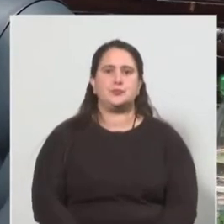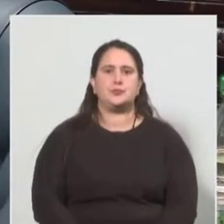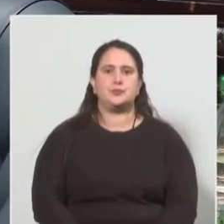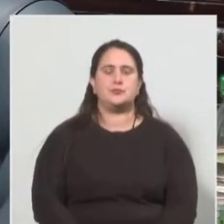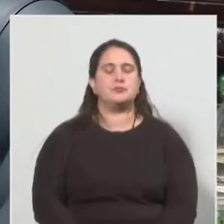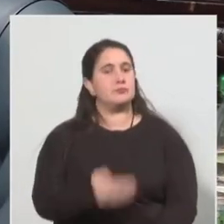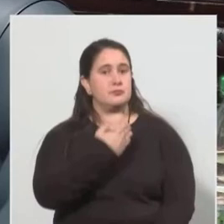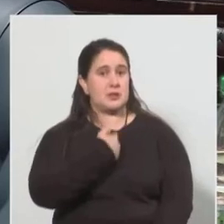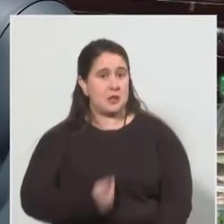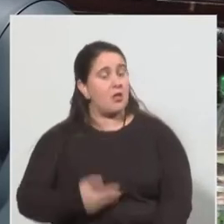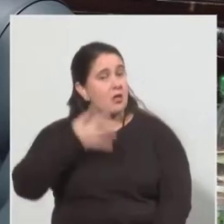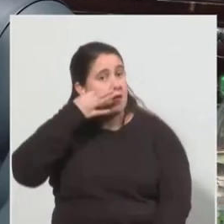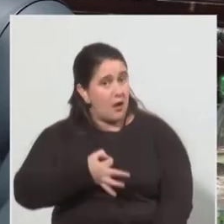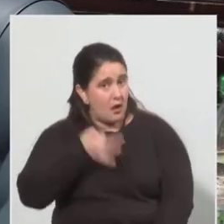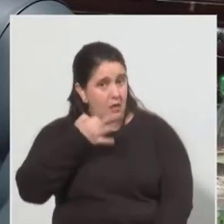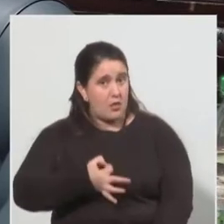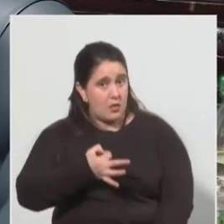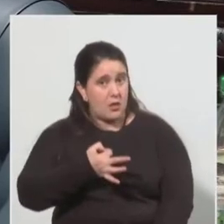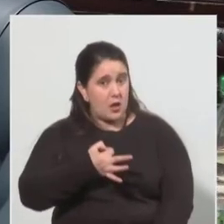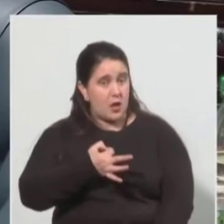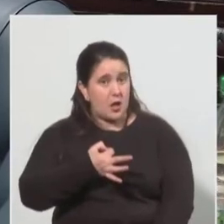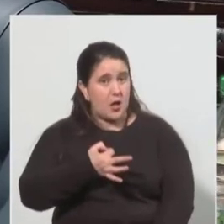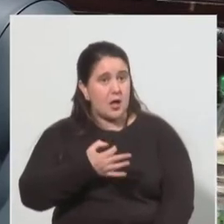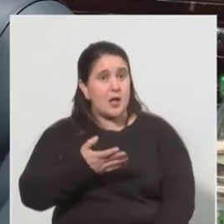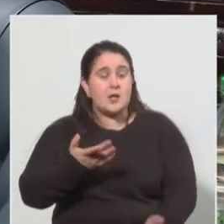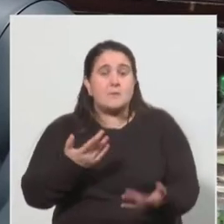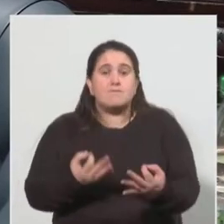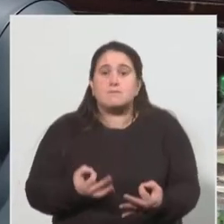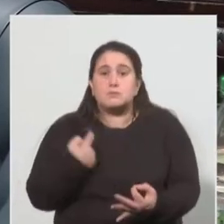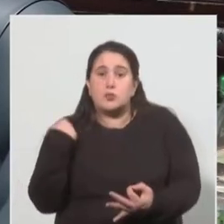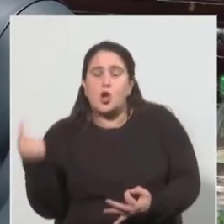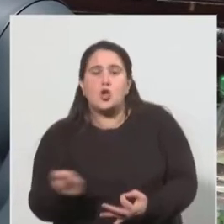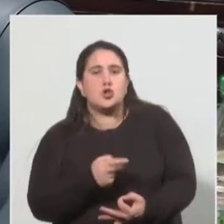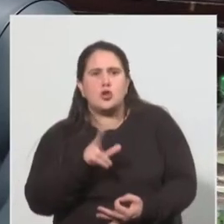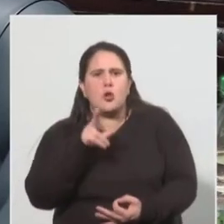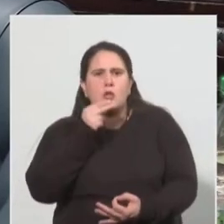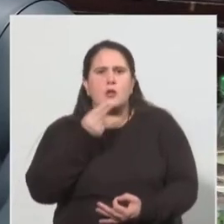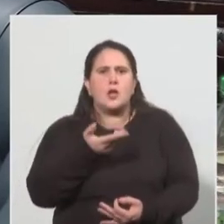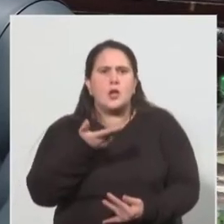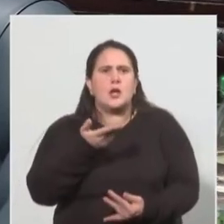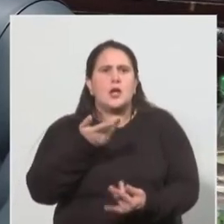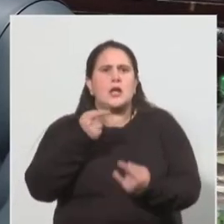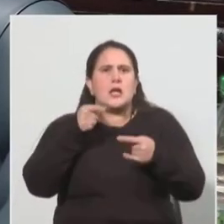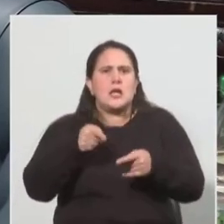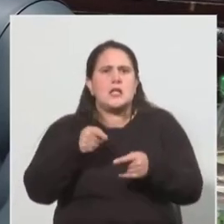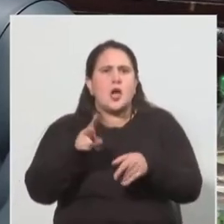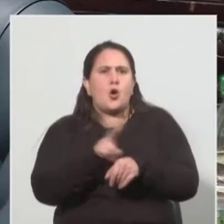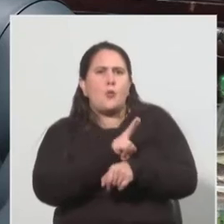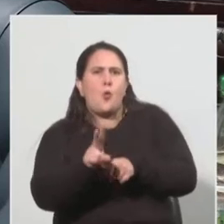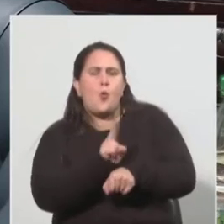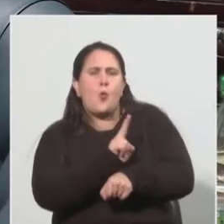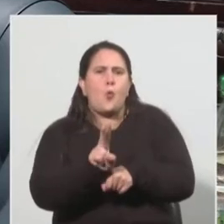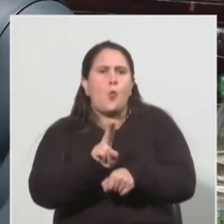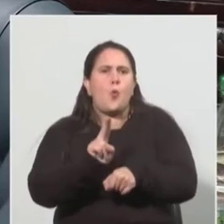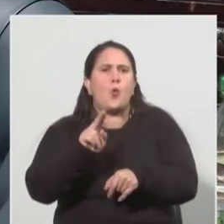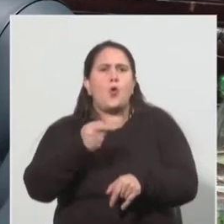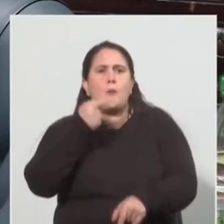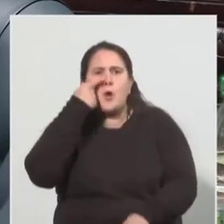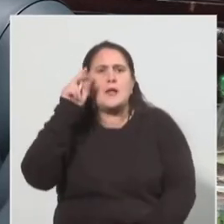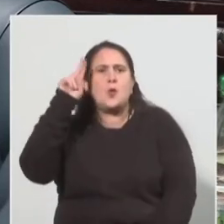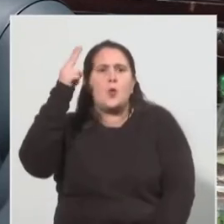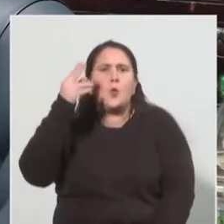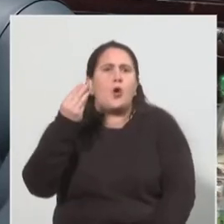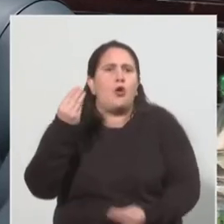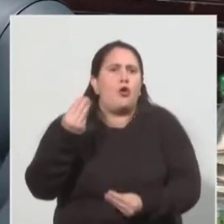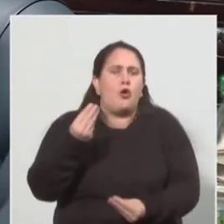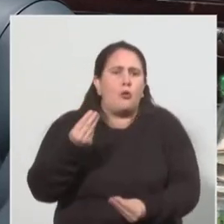Señora Presidenta, honestamente, lo que no logramos ver hasta el momento es cómo se custodió el interés nacional.